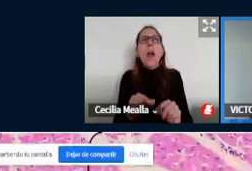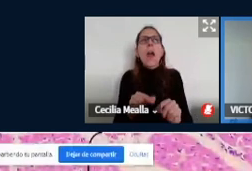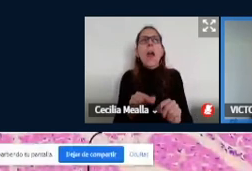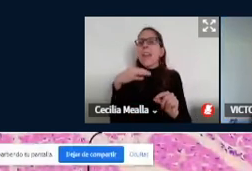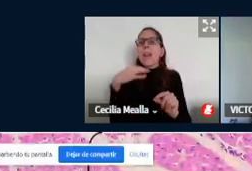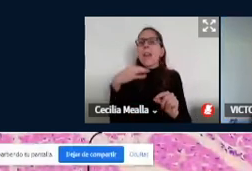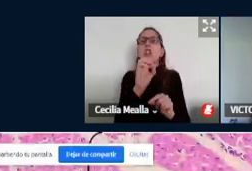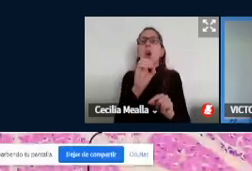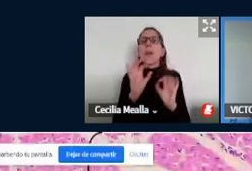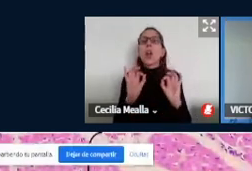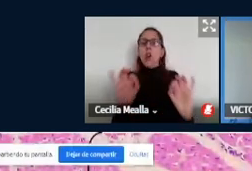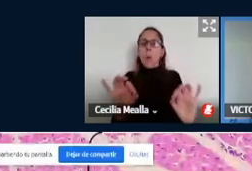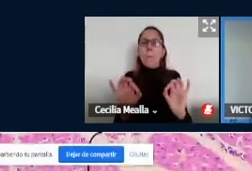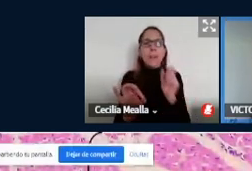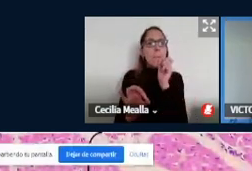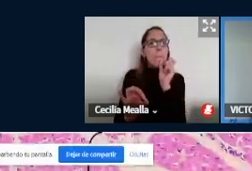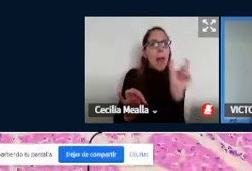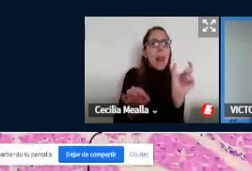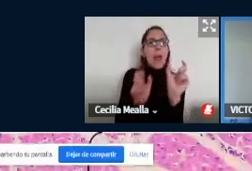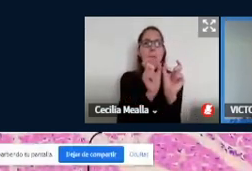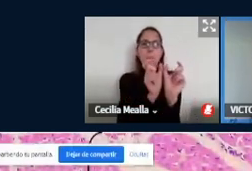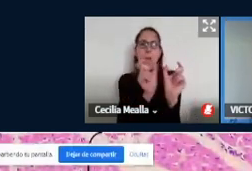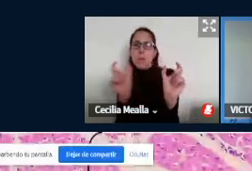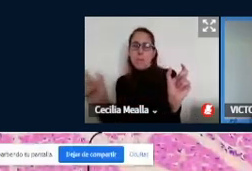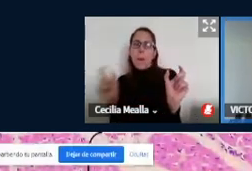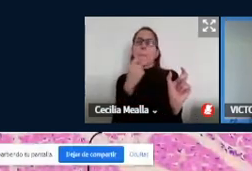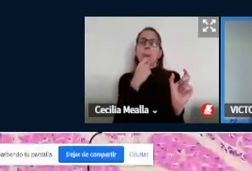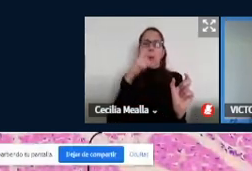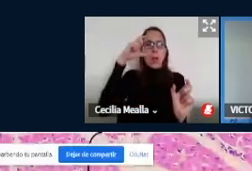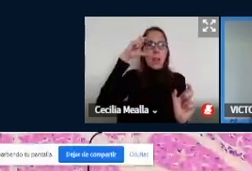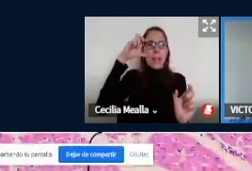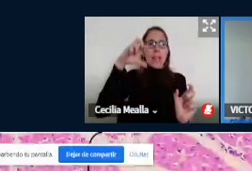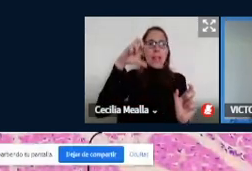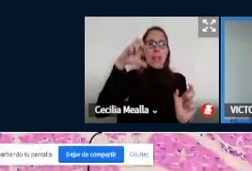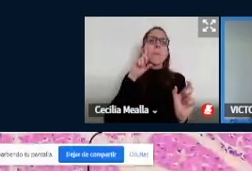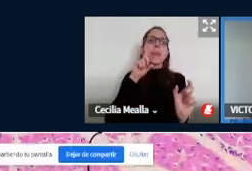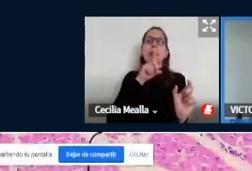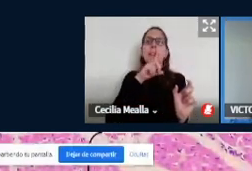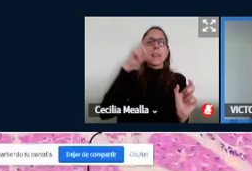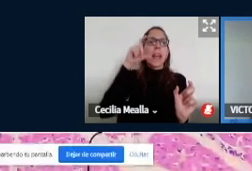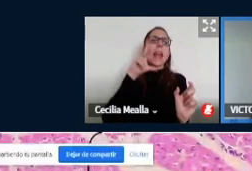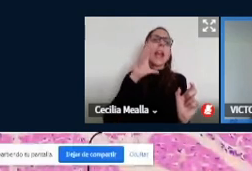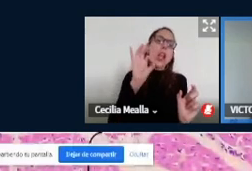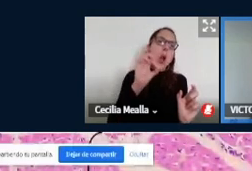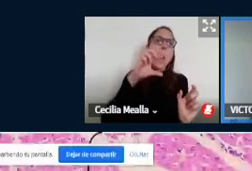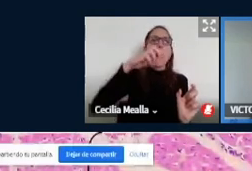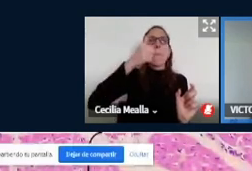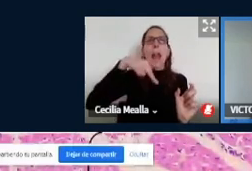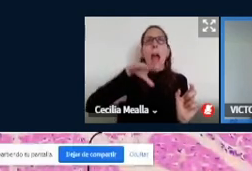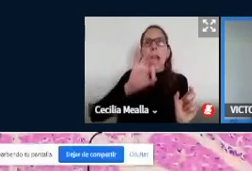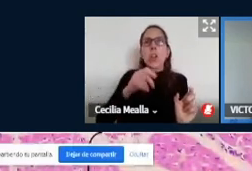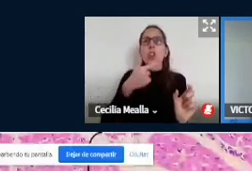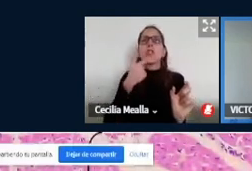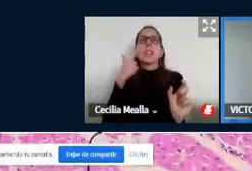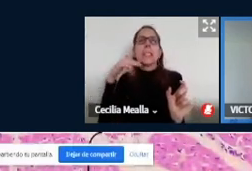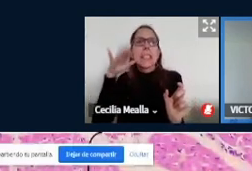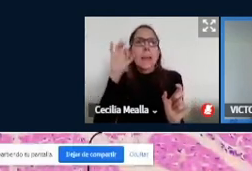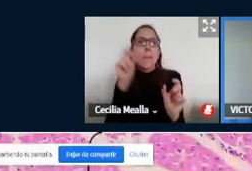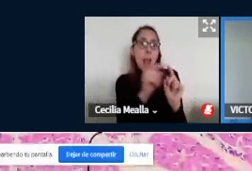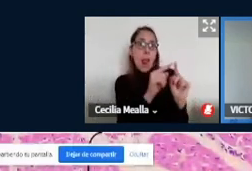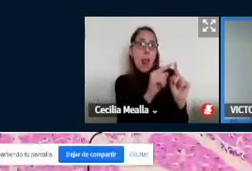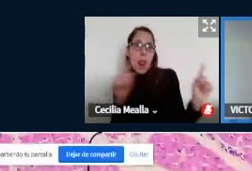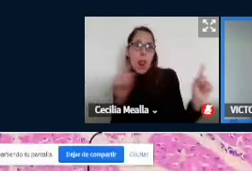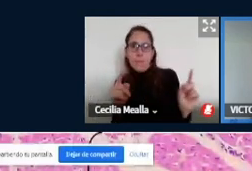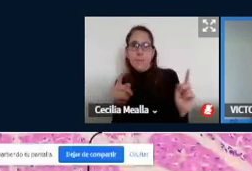completos. Epitelio, plano simple, endotelio, endocardio, fíjense, son dos cosas